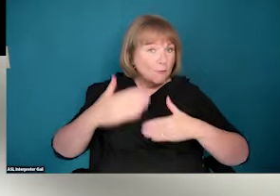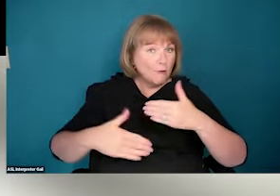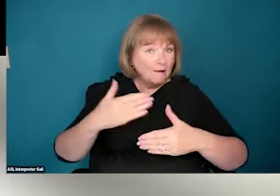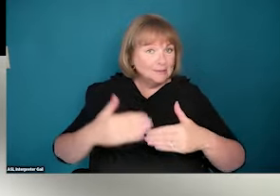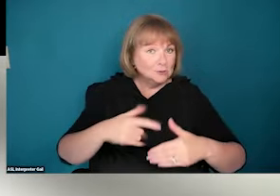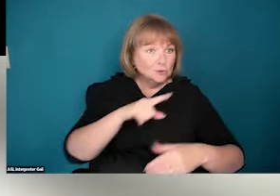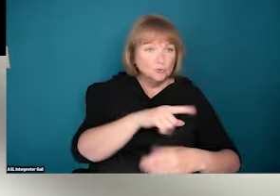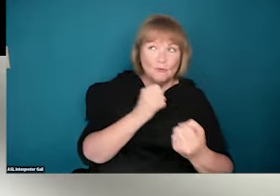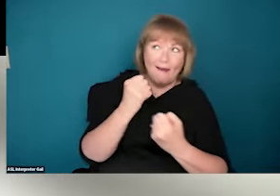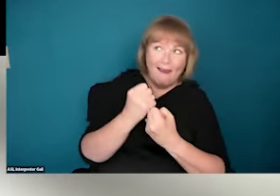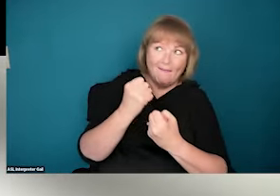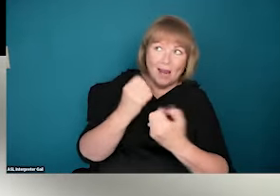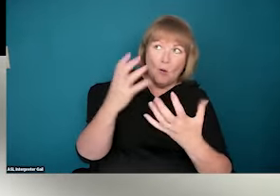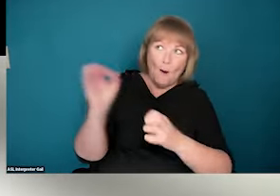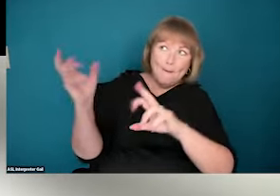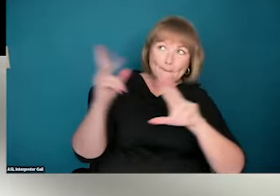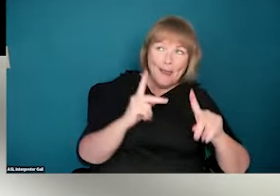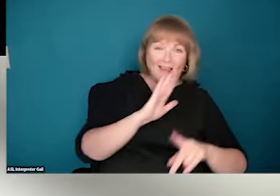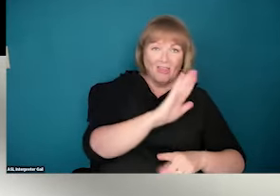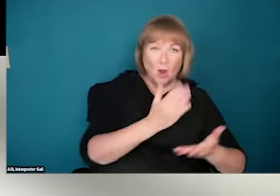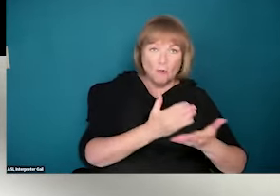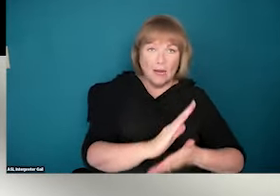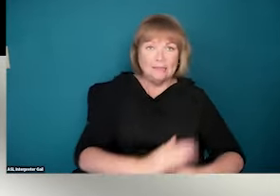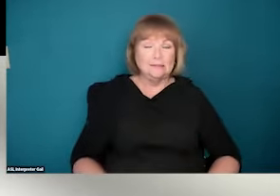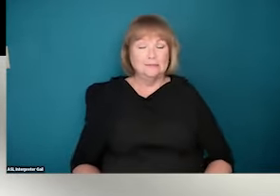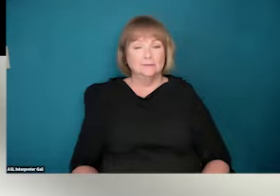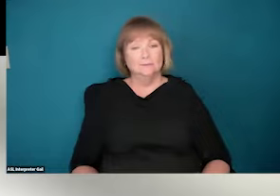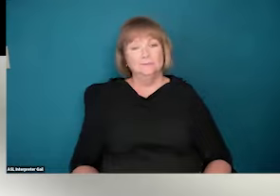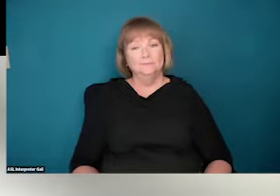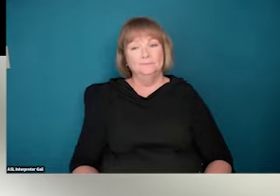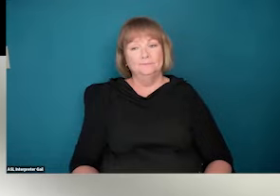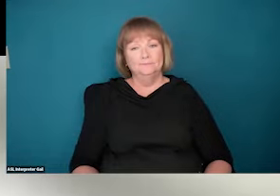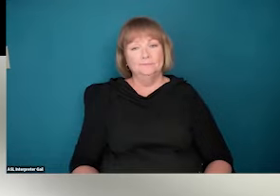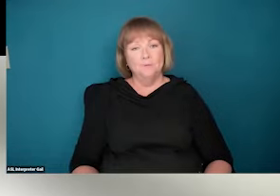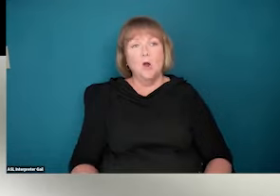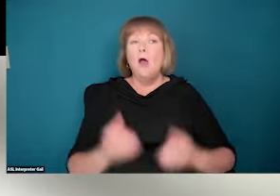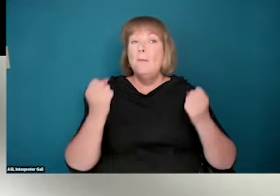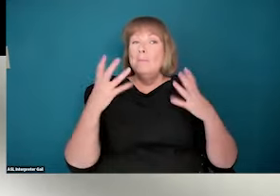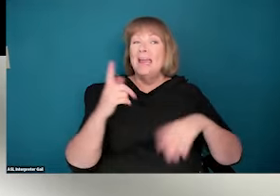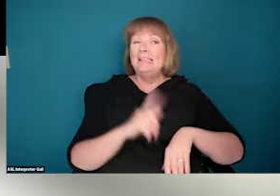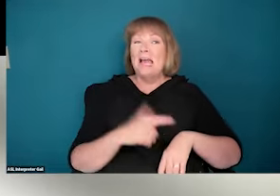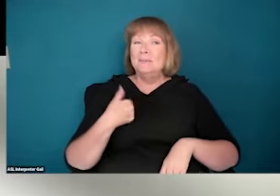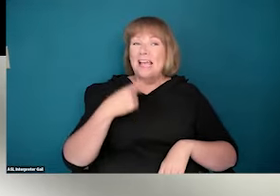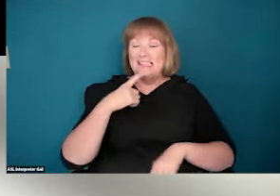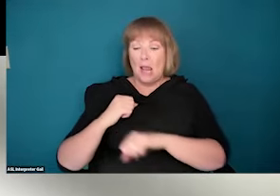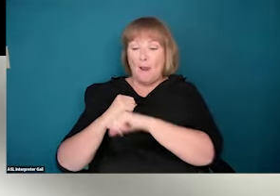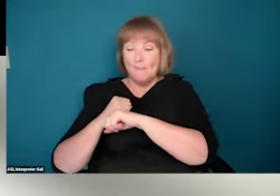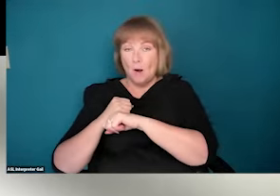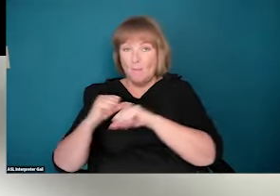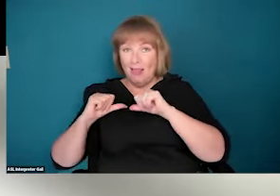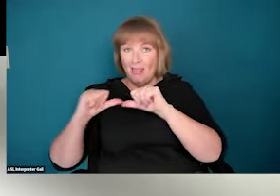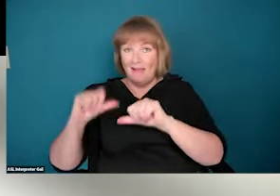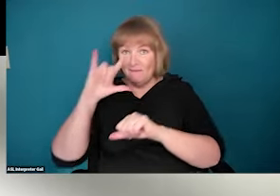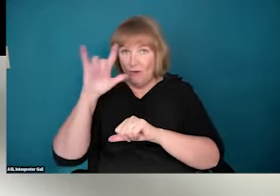gane acceso para poder tener un proceso de corte para poder restaurar sus propios derechos. Yo digo,